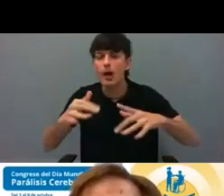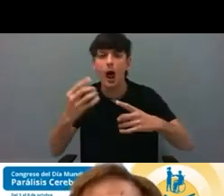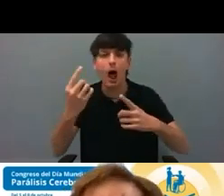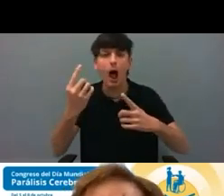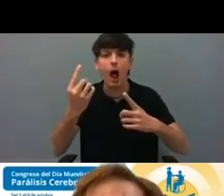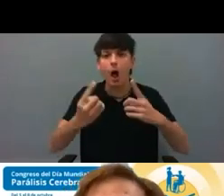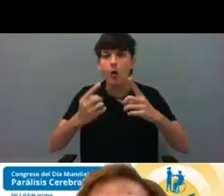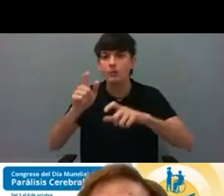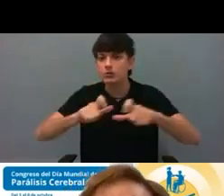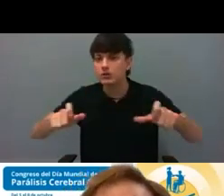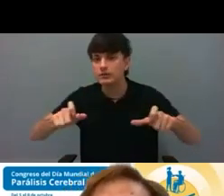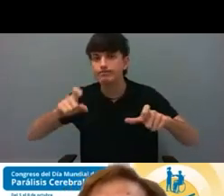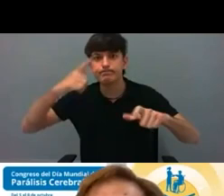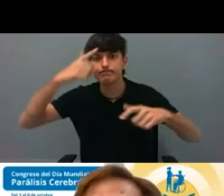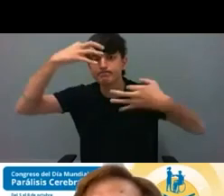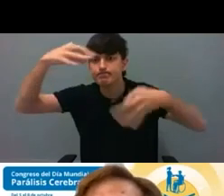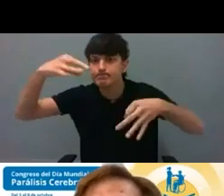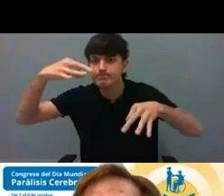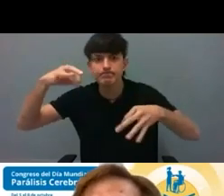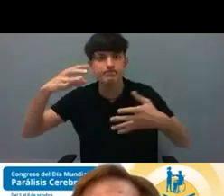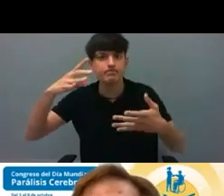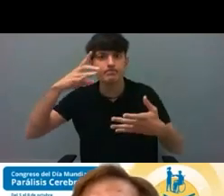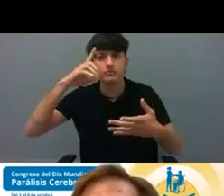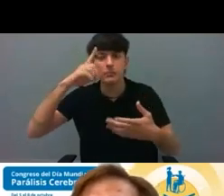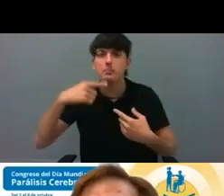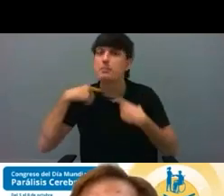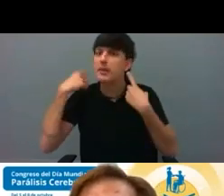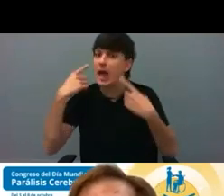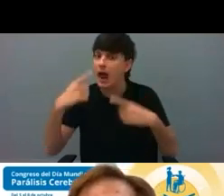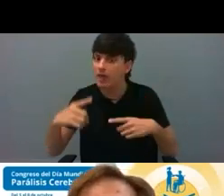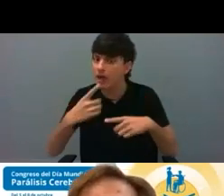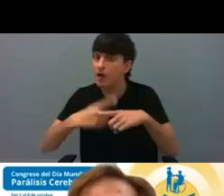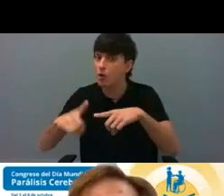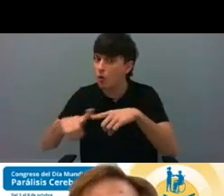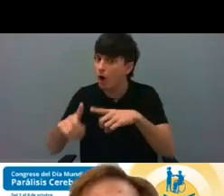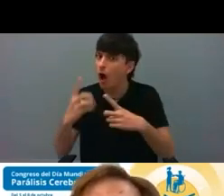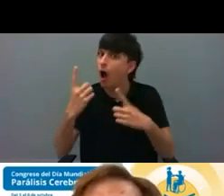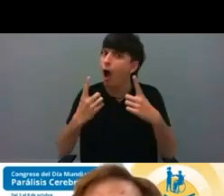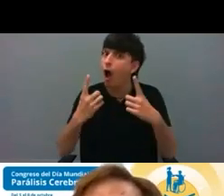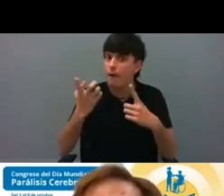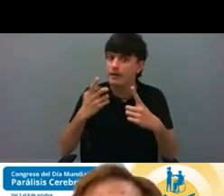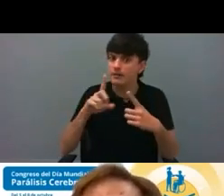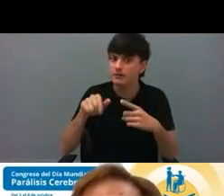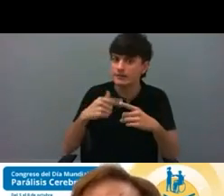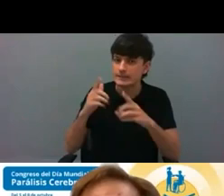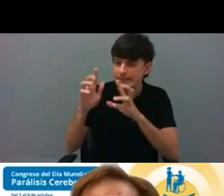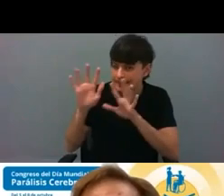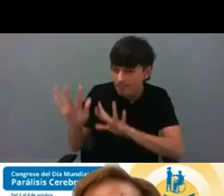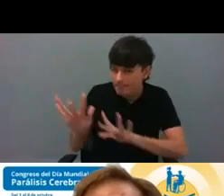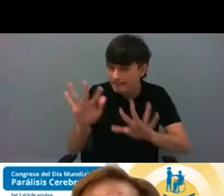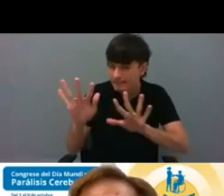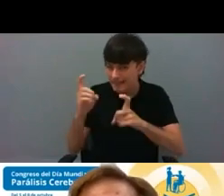estar conectado en esas redes formales o informales. Hay que tirar, nosotros hasta con café muchas veces,